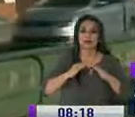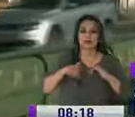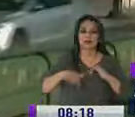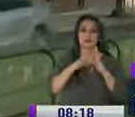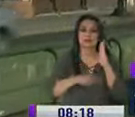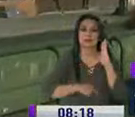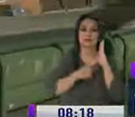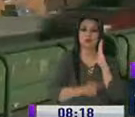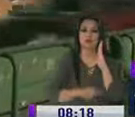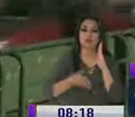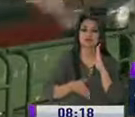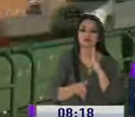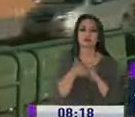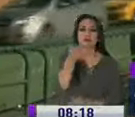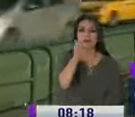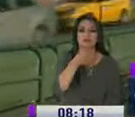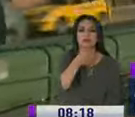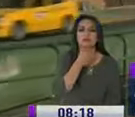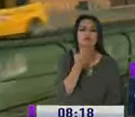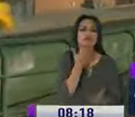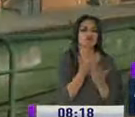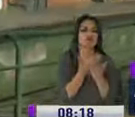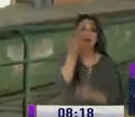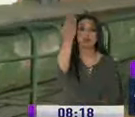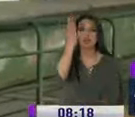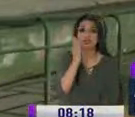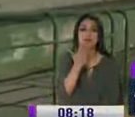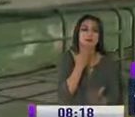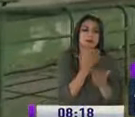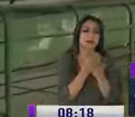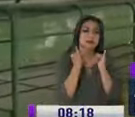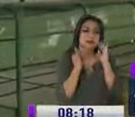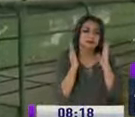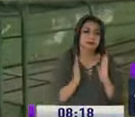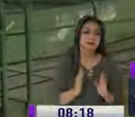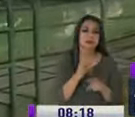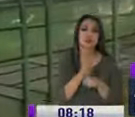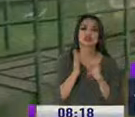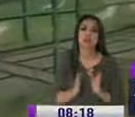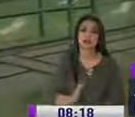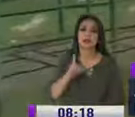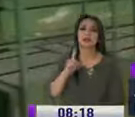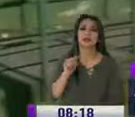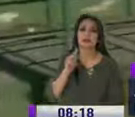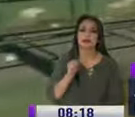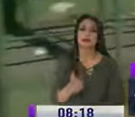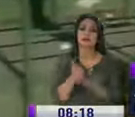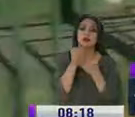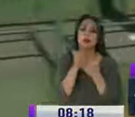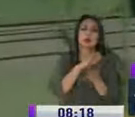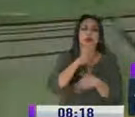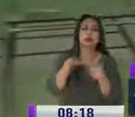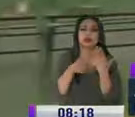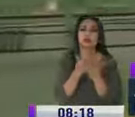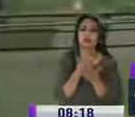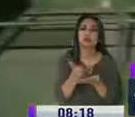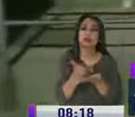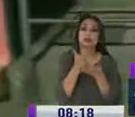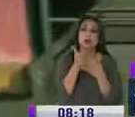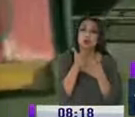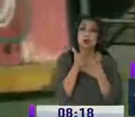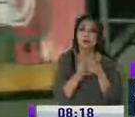y 10 de agosto y le doy mil gracias a Dios a la señorita concejal Daniela Chacón que nos ha ayudado en todo. A los señores que han